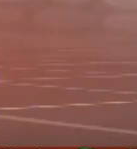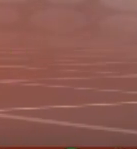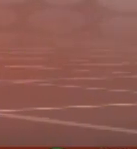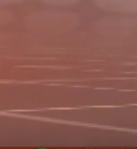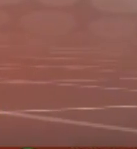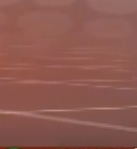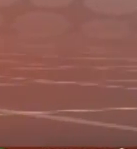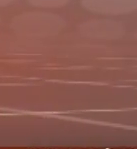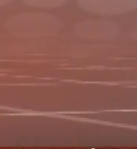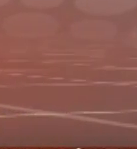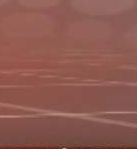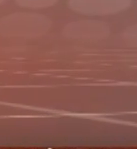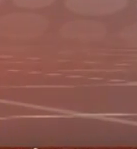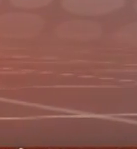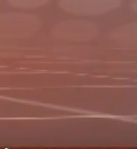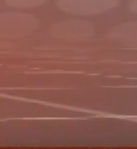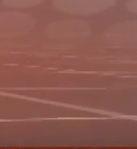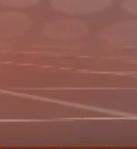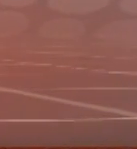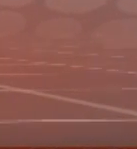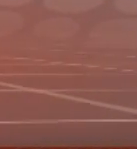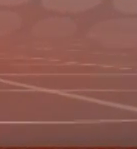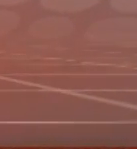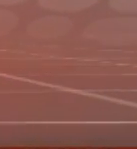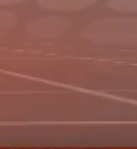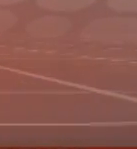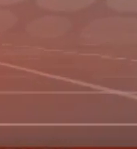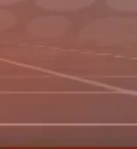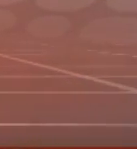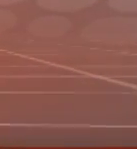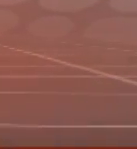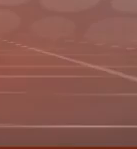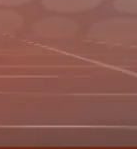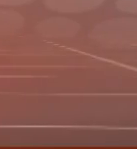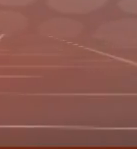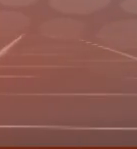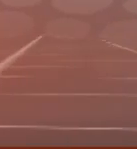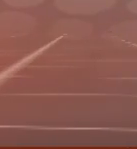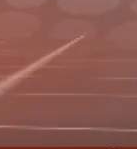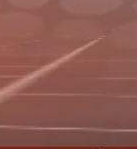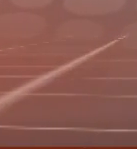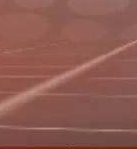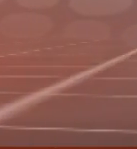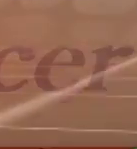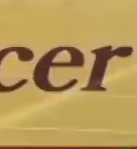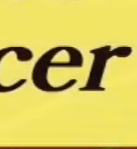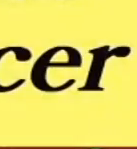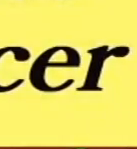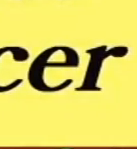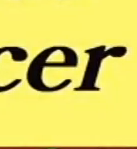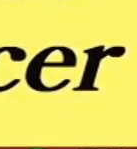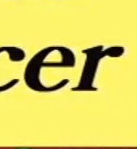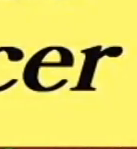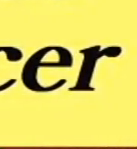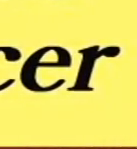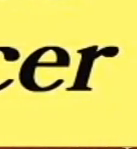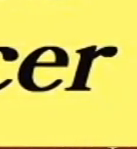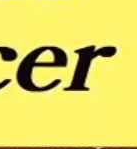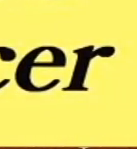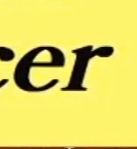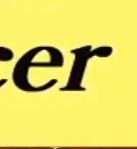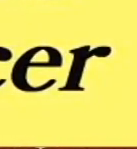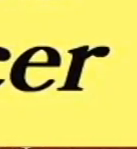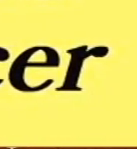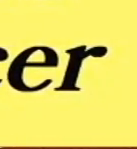esta novela surge de un libro previo de Baricco, donde habla justamente de Tres veces al